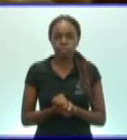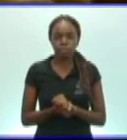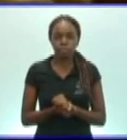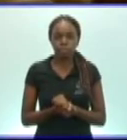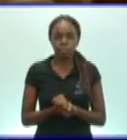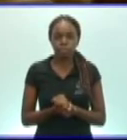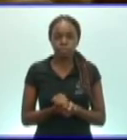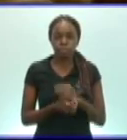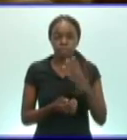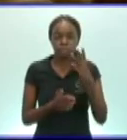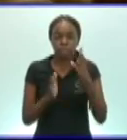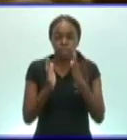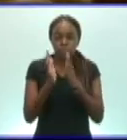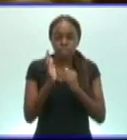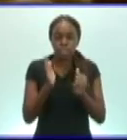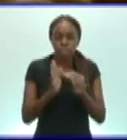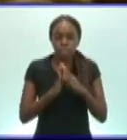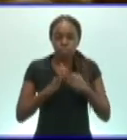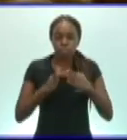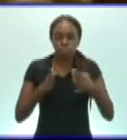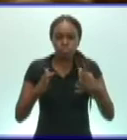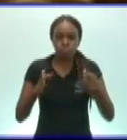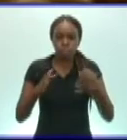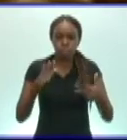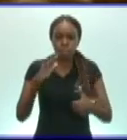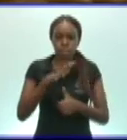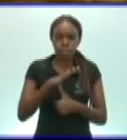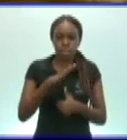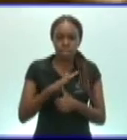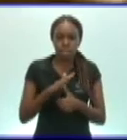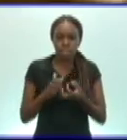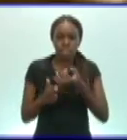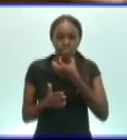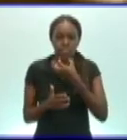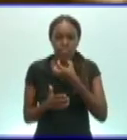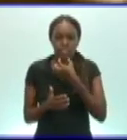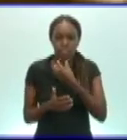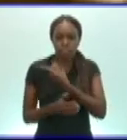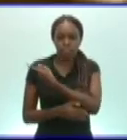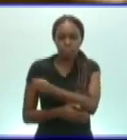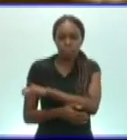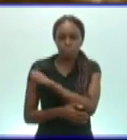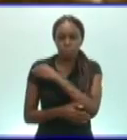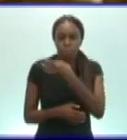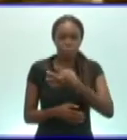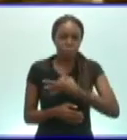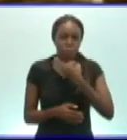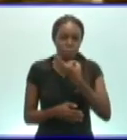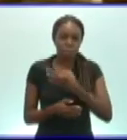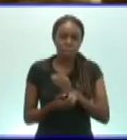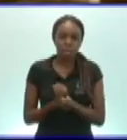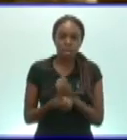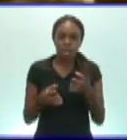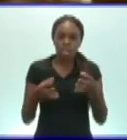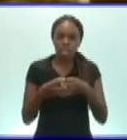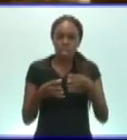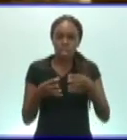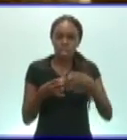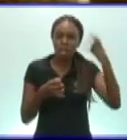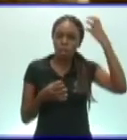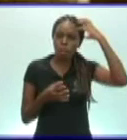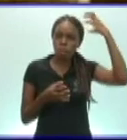Durante 3 largos meses, el presidente viejo, como le llama el pueblo, permanece atado al gobierno,